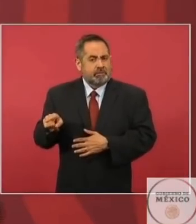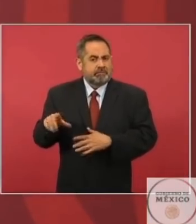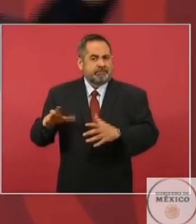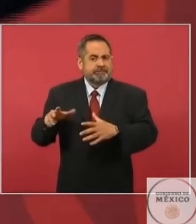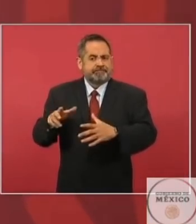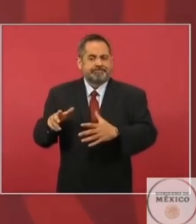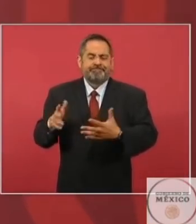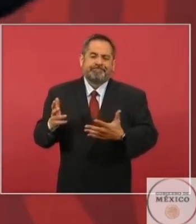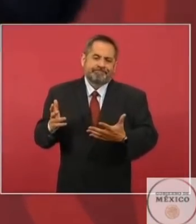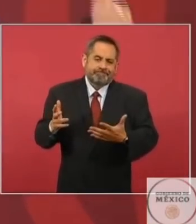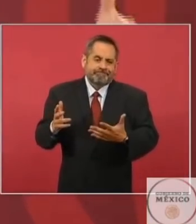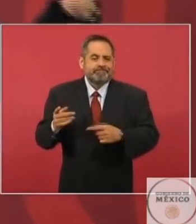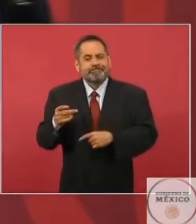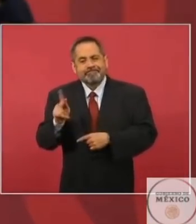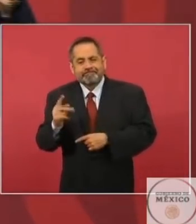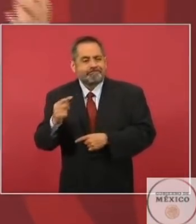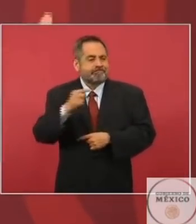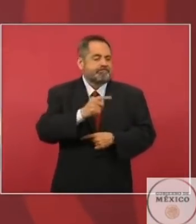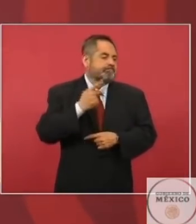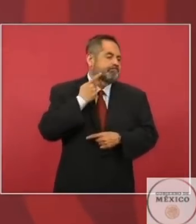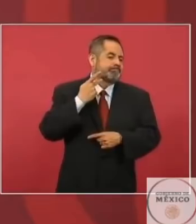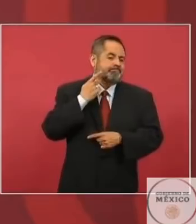Sin embargo, un sistema político